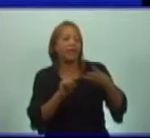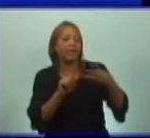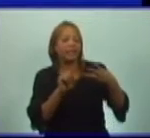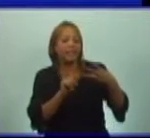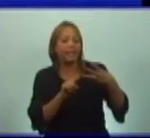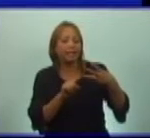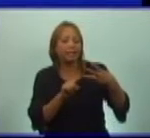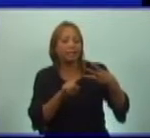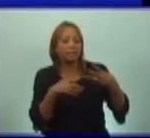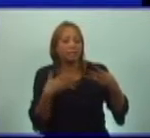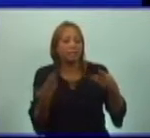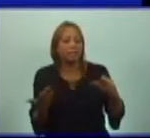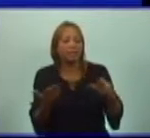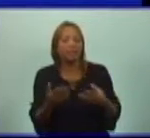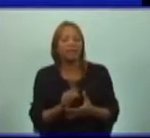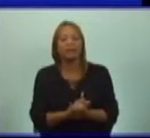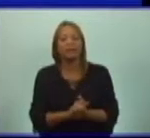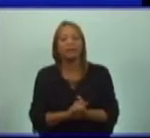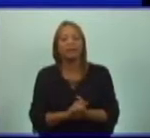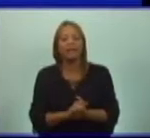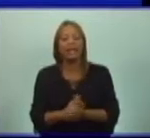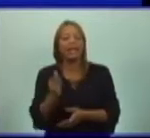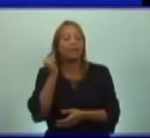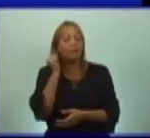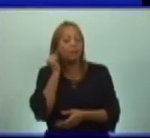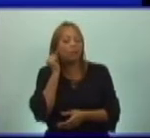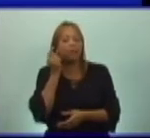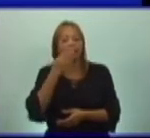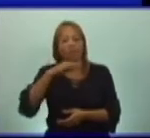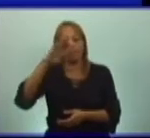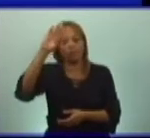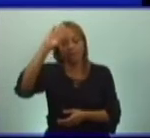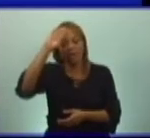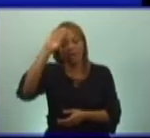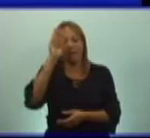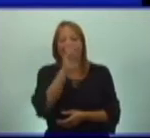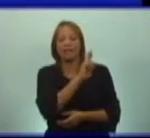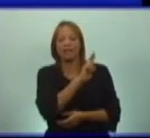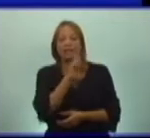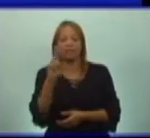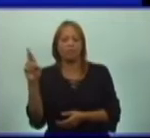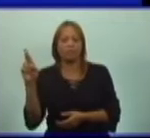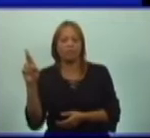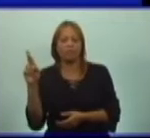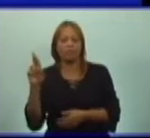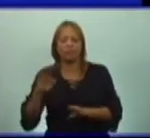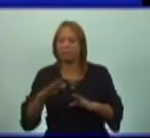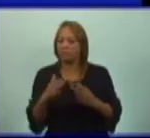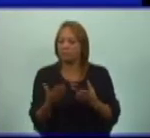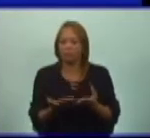Tema 3. La mujer cubana en la revolución.